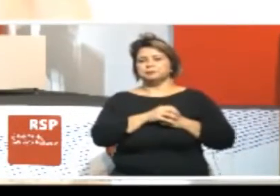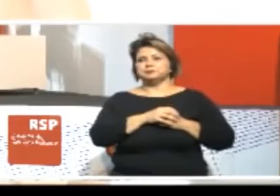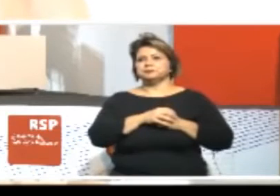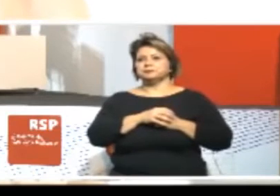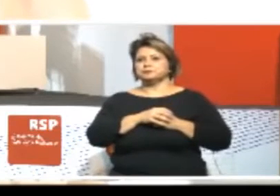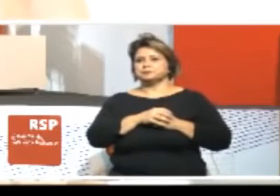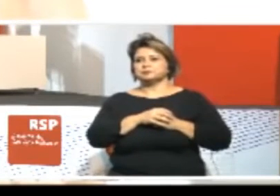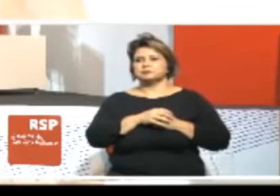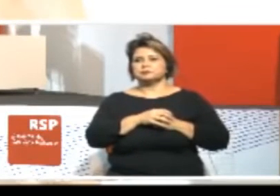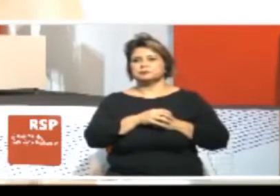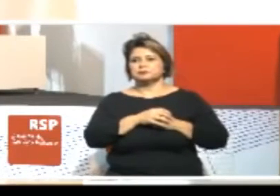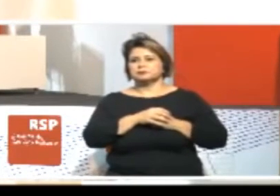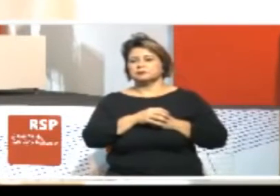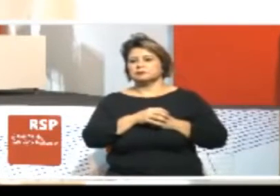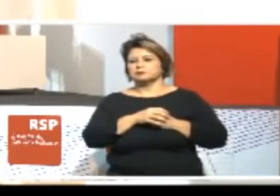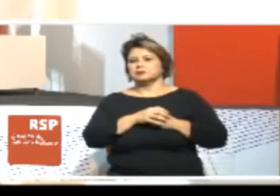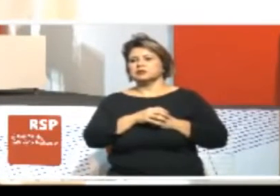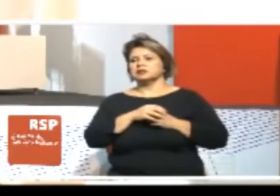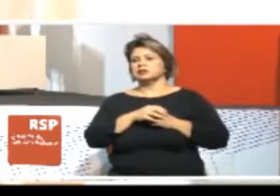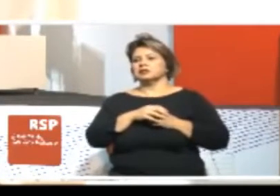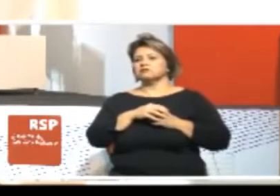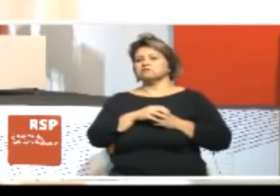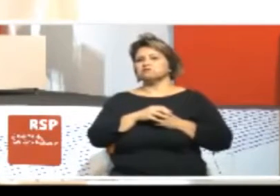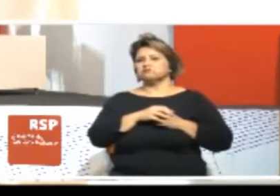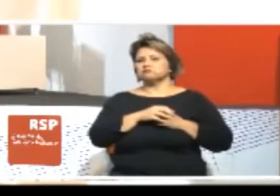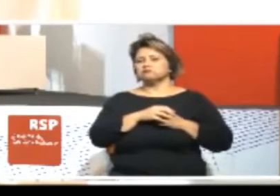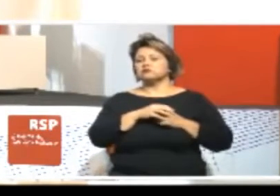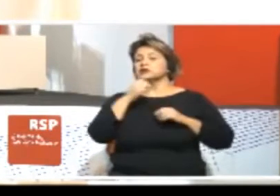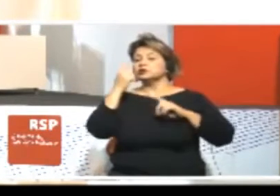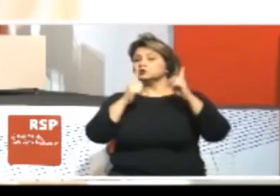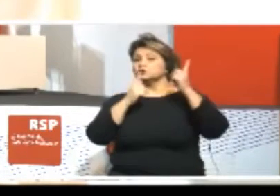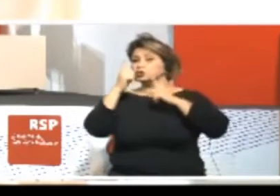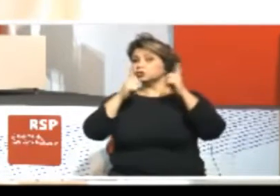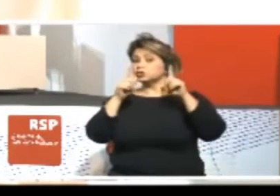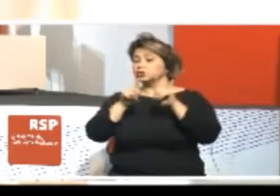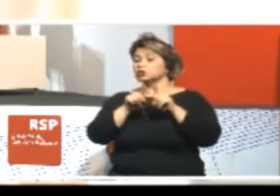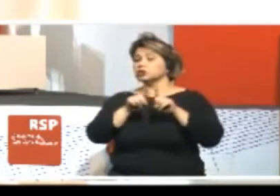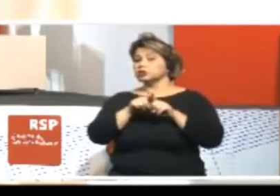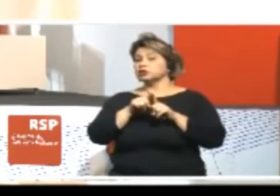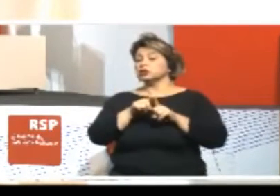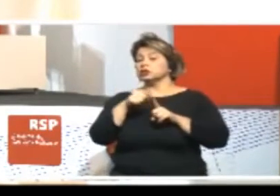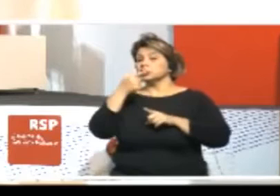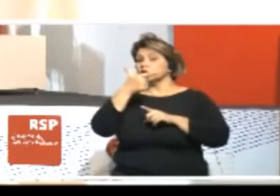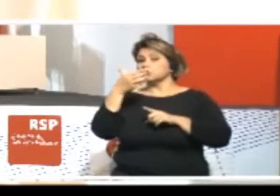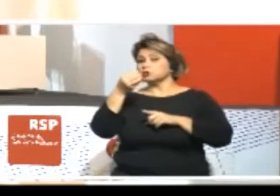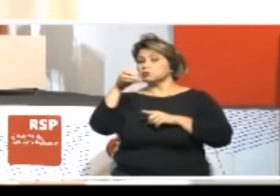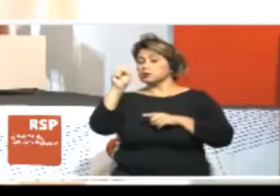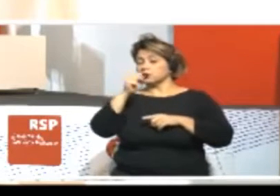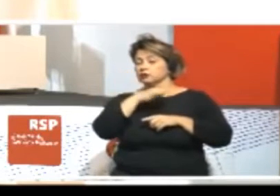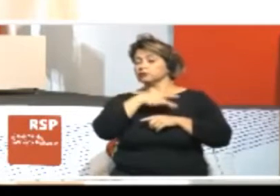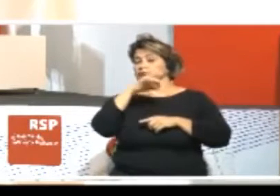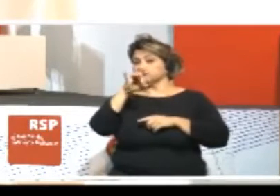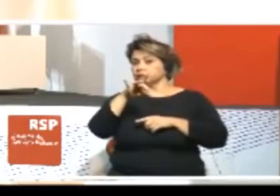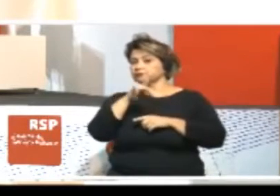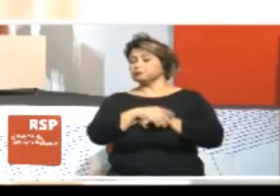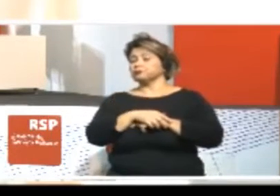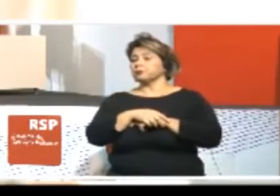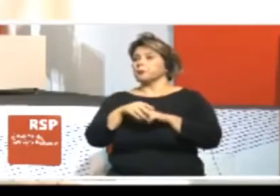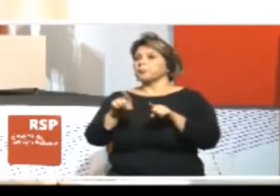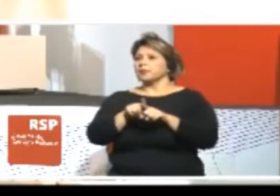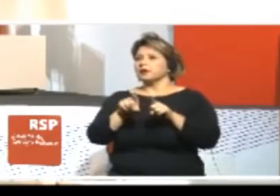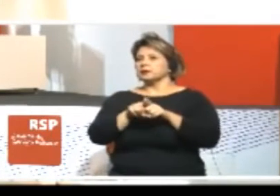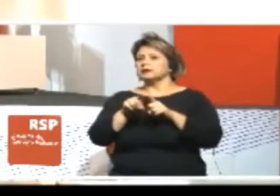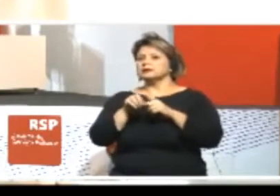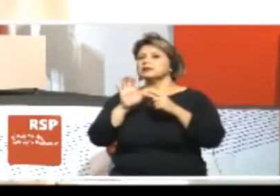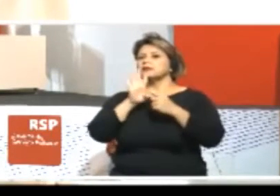en Chile vimos que en el 2008 se pasó la ley de transparencia. Eso